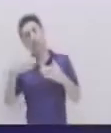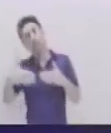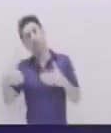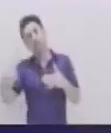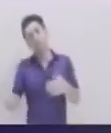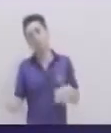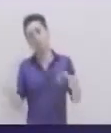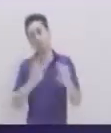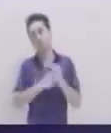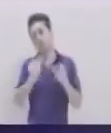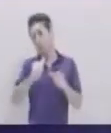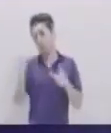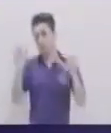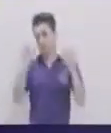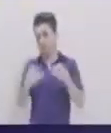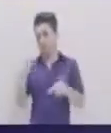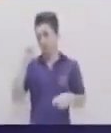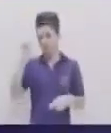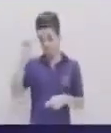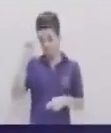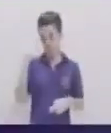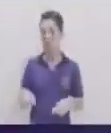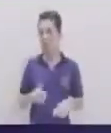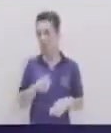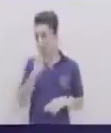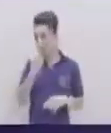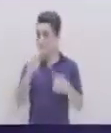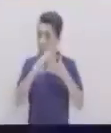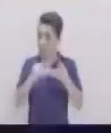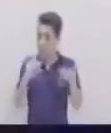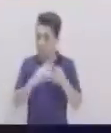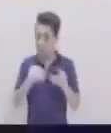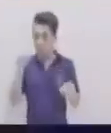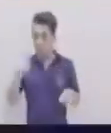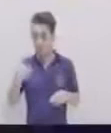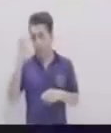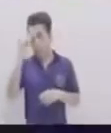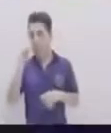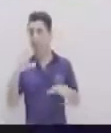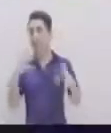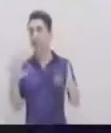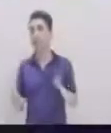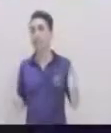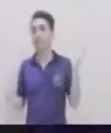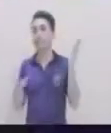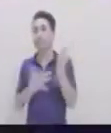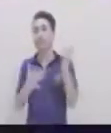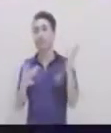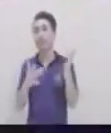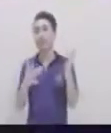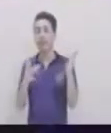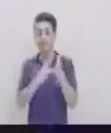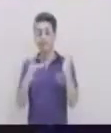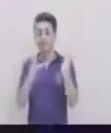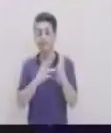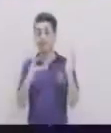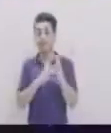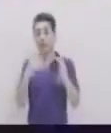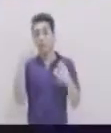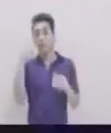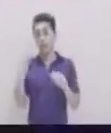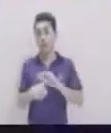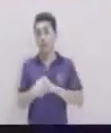realizar posteriormente con una persona adulta. Y cuéntales que aprendiste hoy la técnica de la